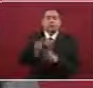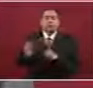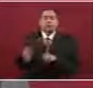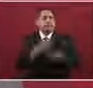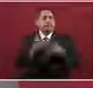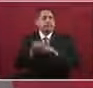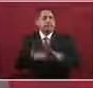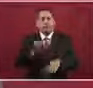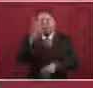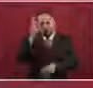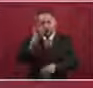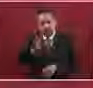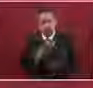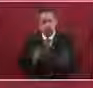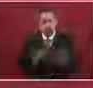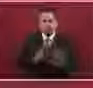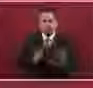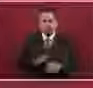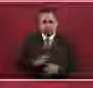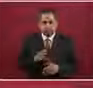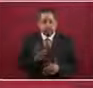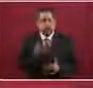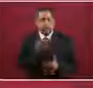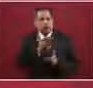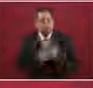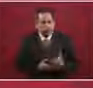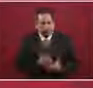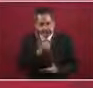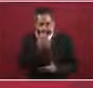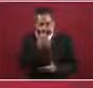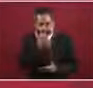sí ofrezco disculpas por anticipado,